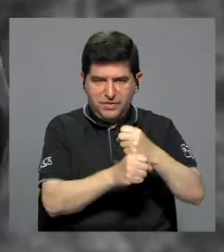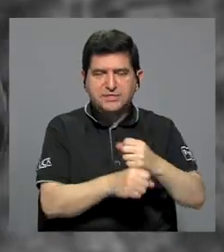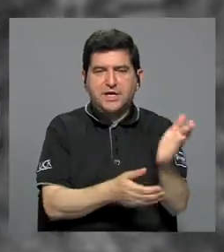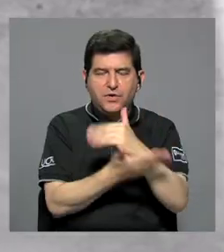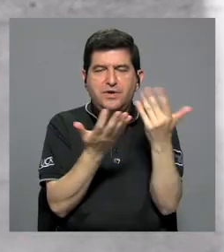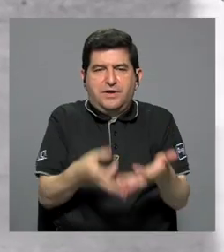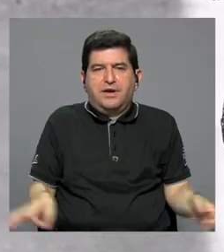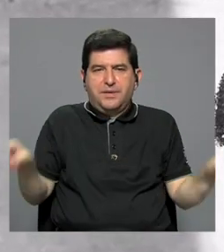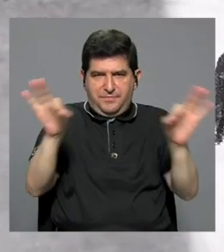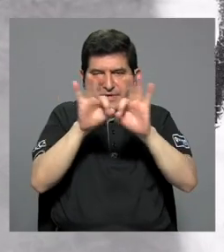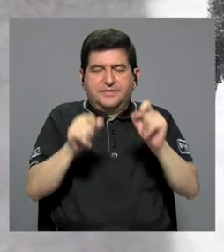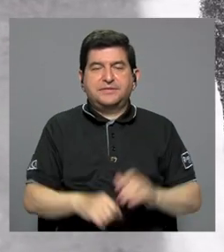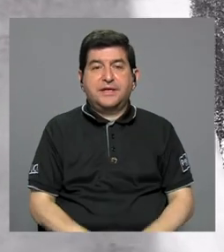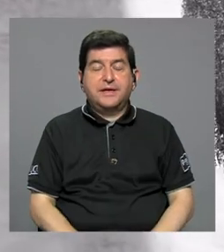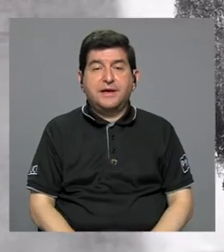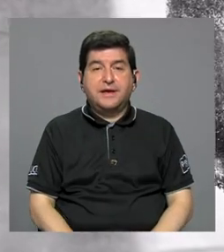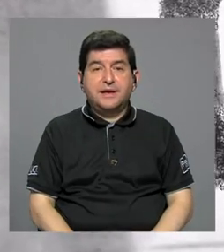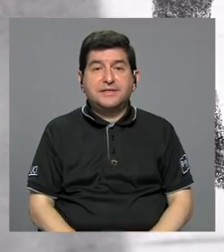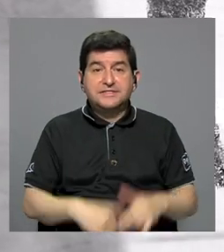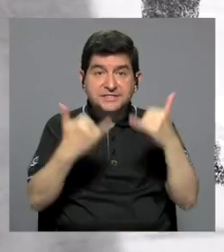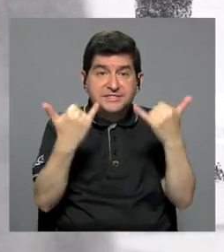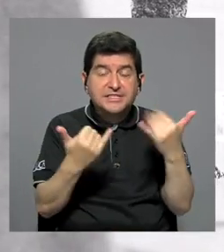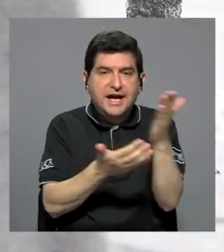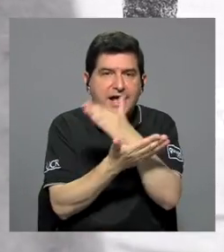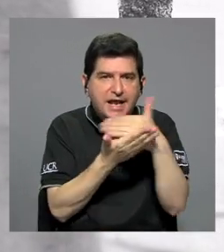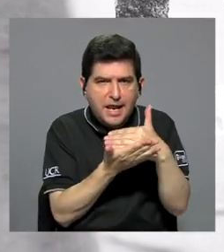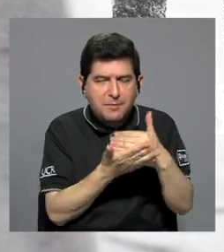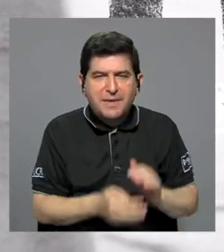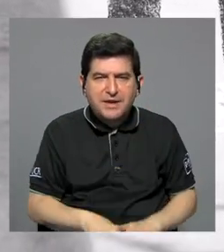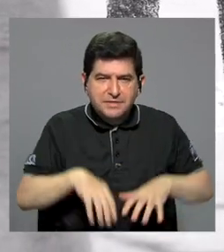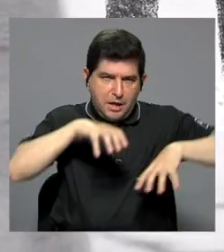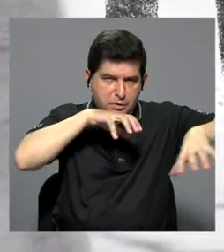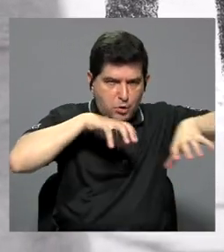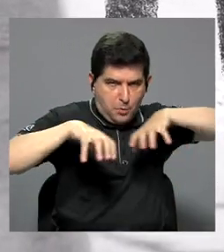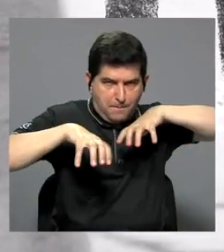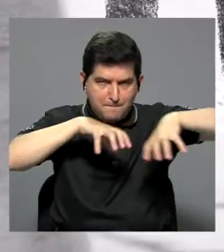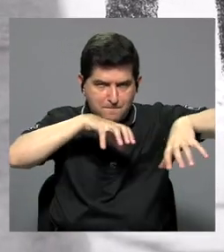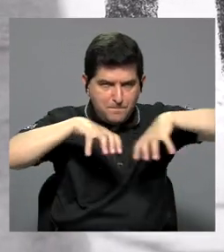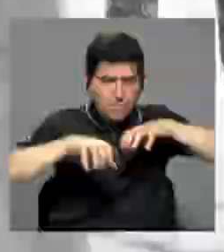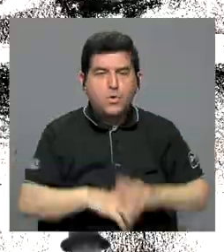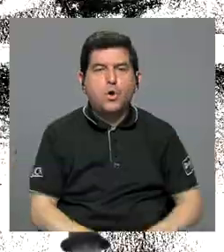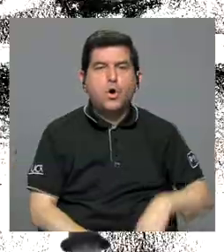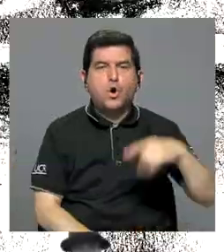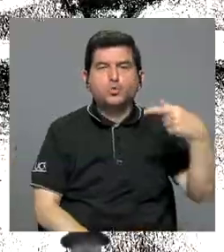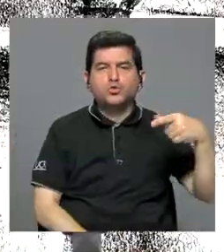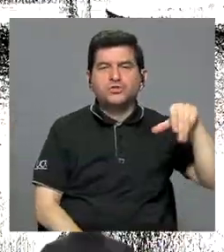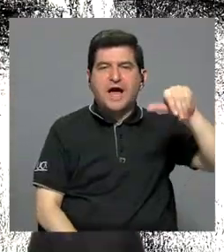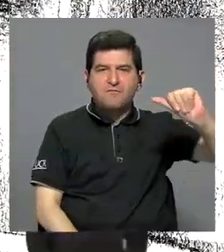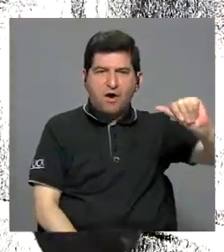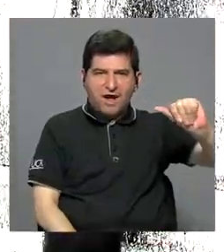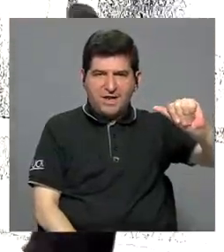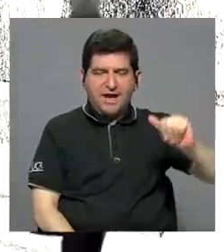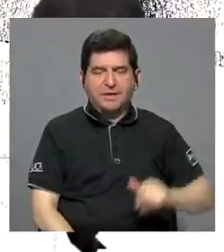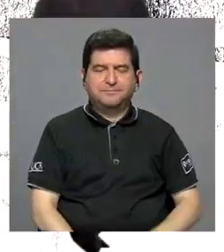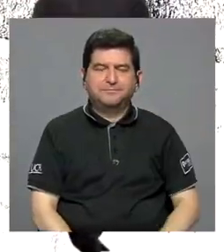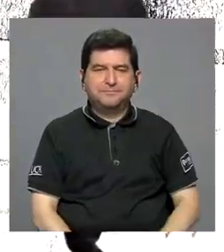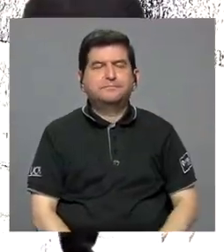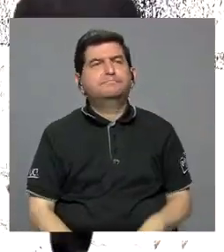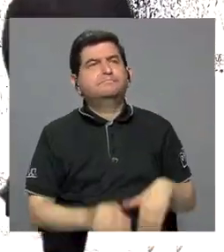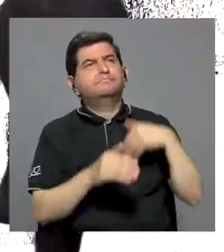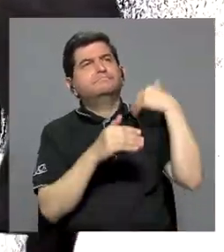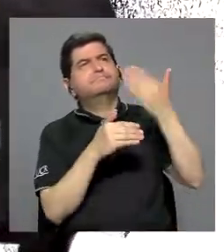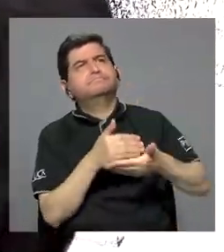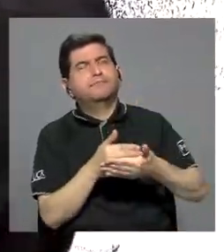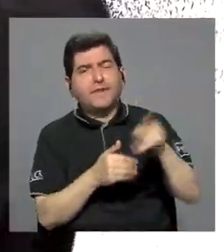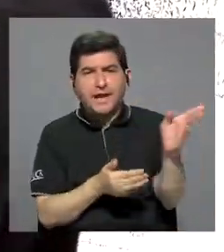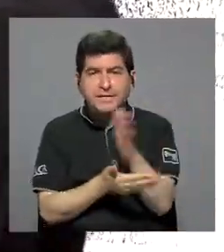peso pesado siendo Manuel. La animación, o sea, la parte que, donde se mueve la cuestión, es Gustavo Abarca, y